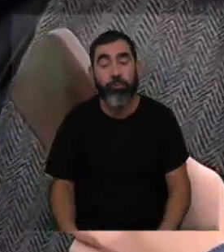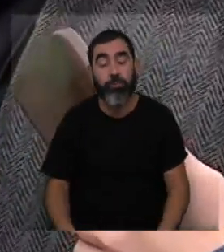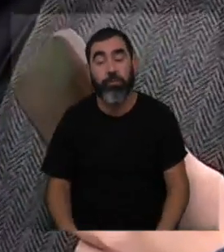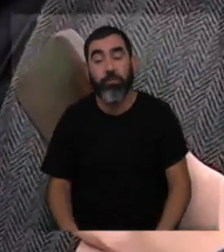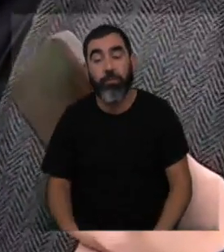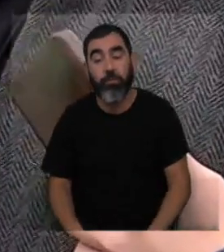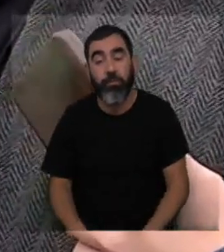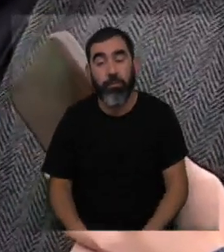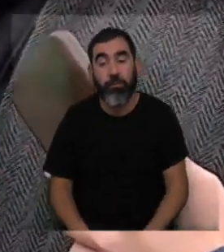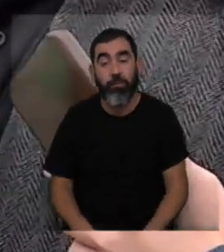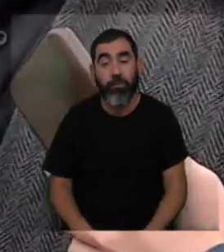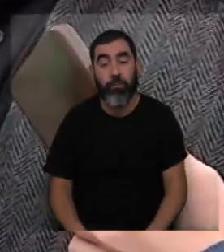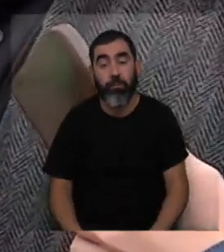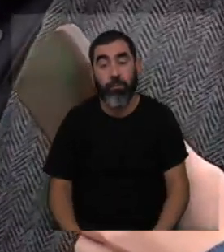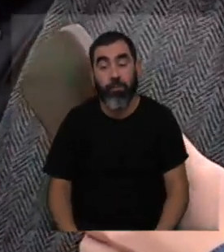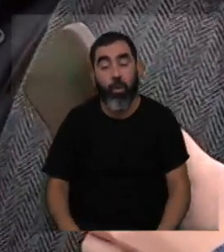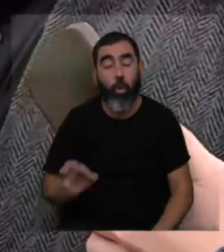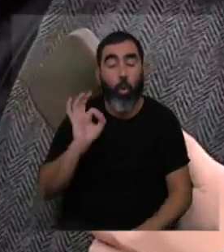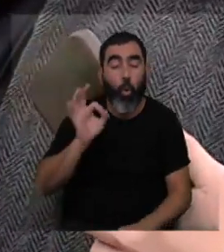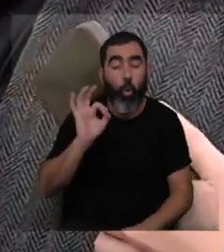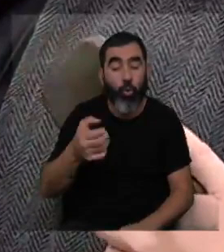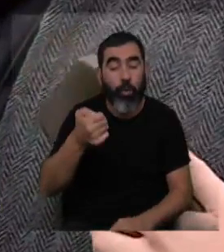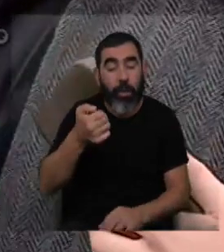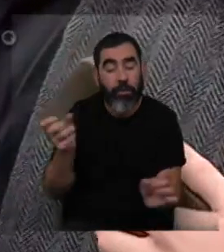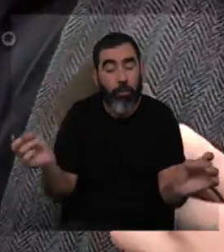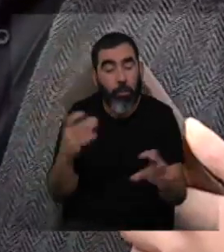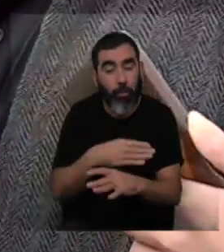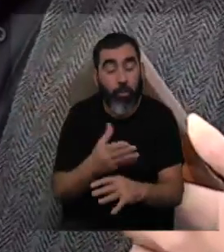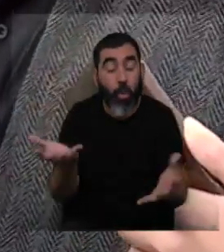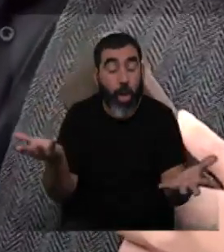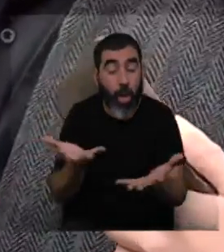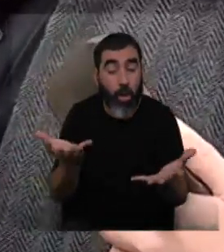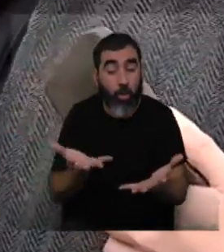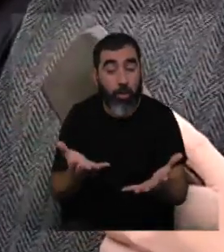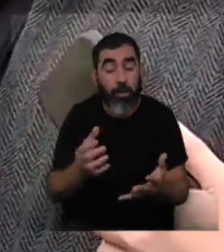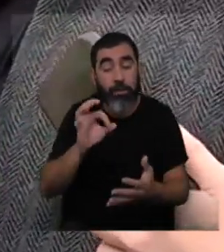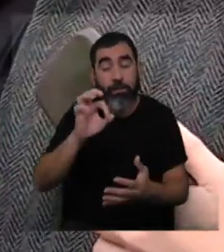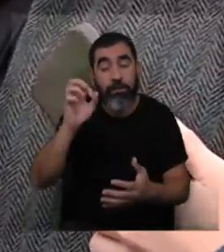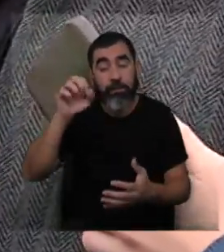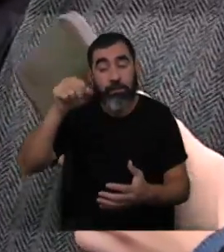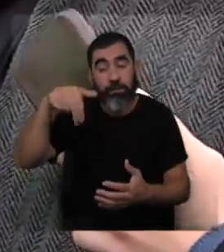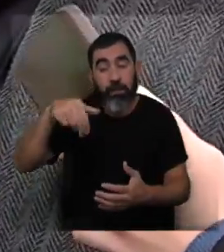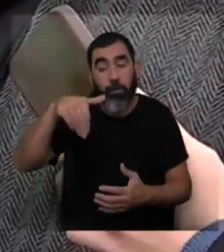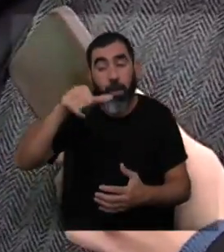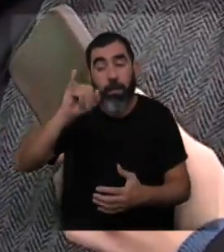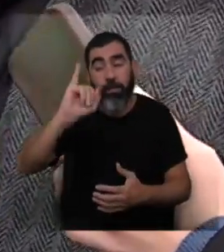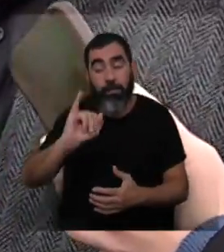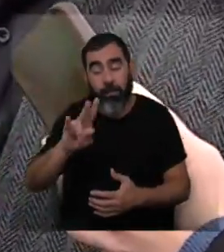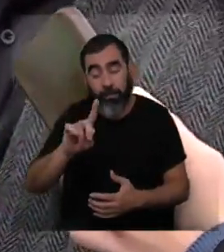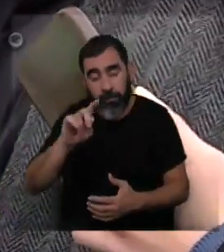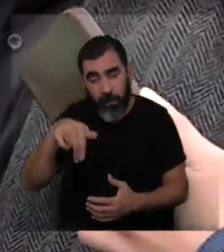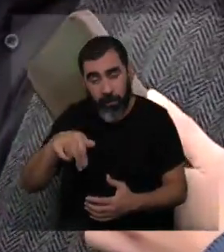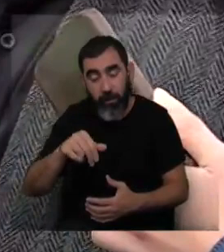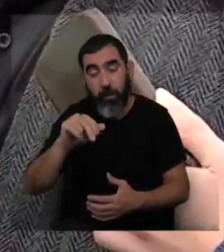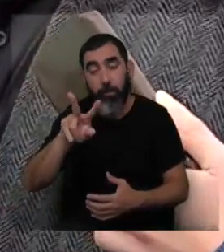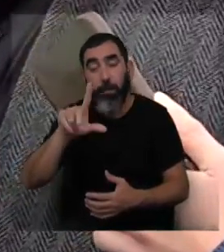LED. Cercano a octubre probablemente lo hayamos terminado. En este momento estamos en San Martín, 21 de septiembre, en